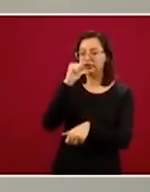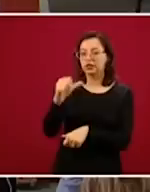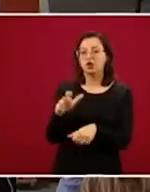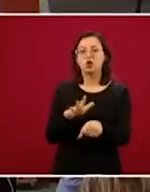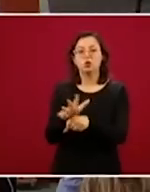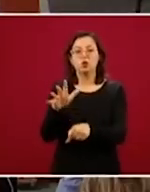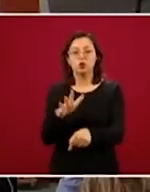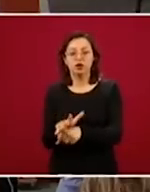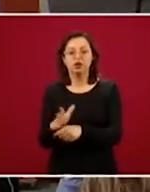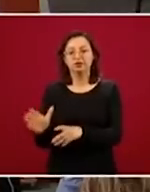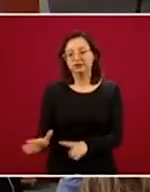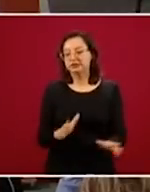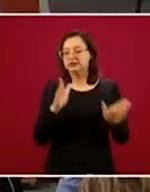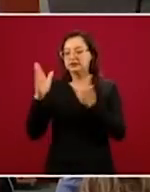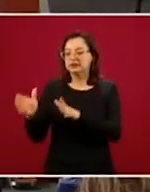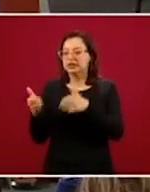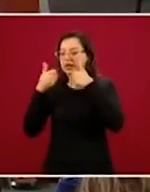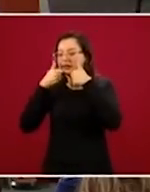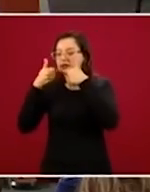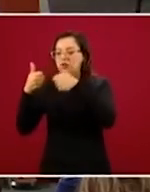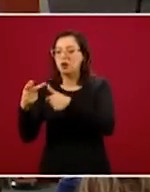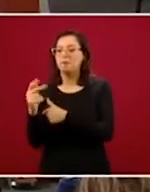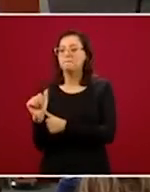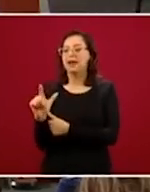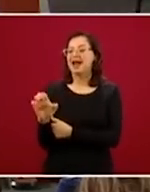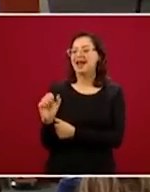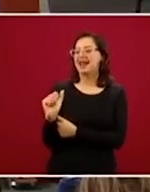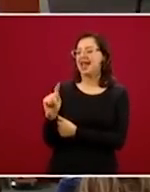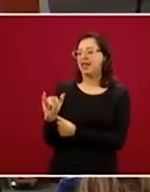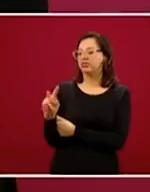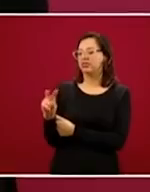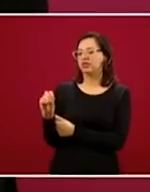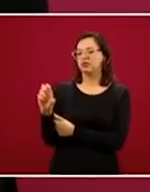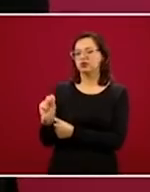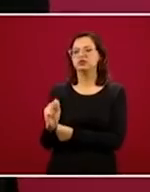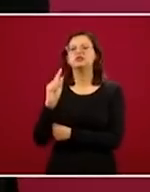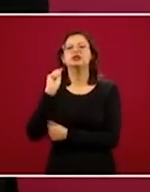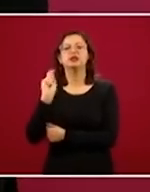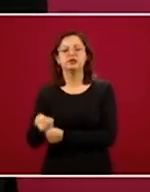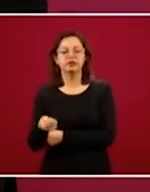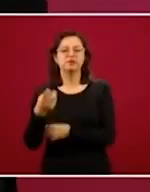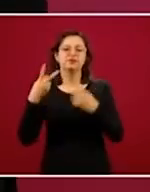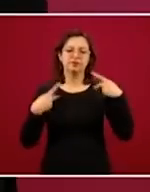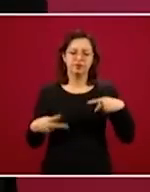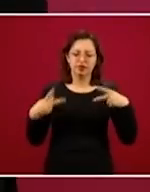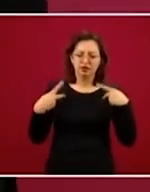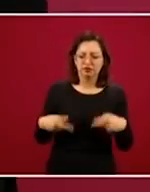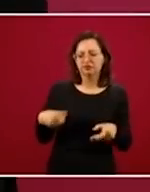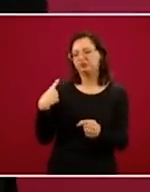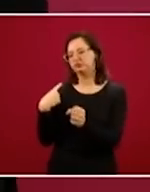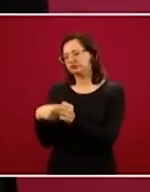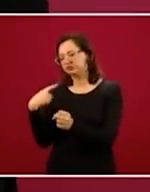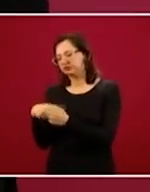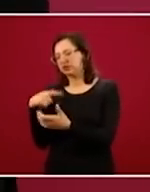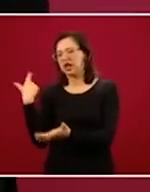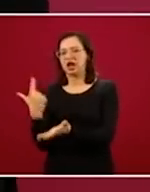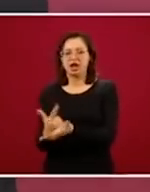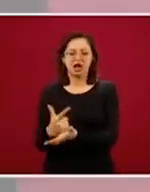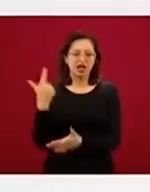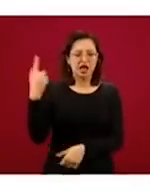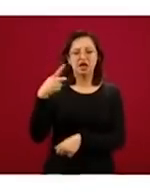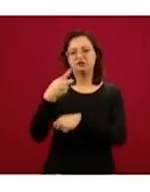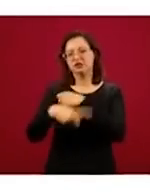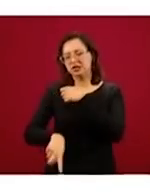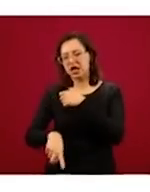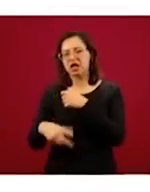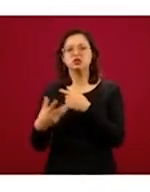en cuidados paliativos es lo que quiere decir hay enfermedades crónicas degenerativas algunas asociadas